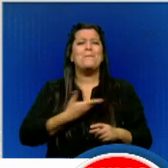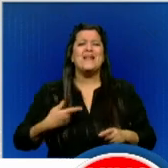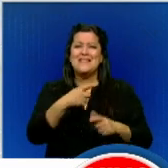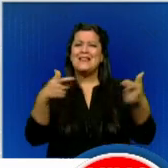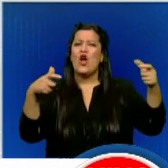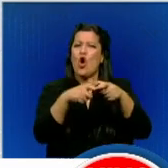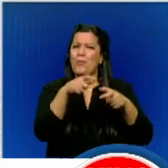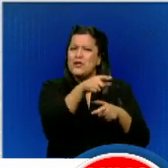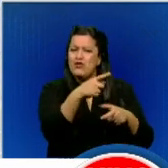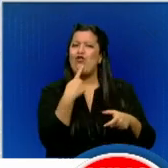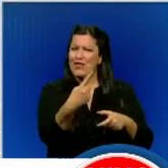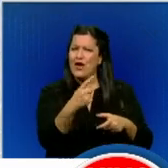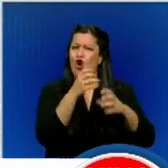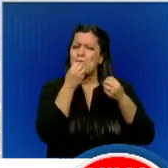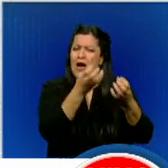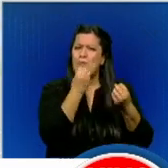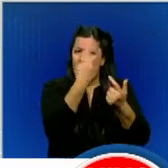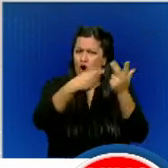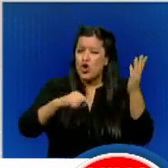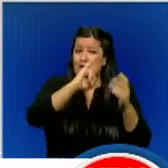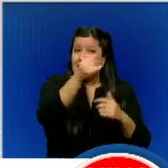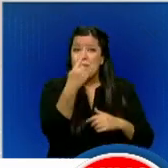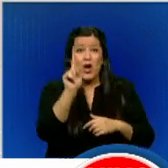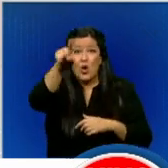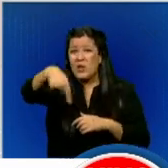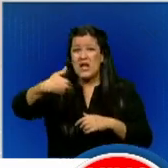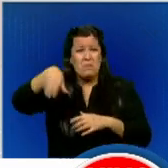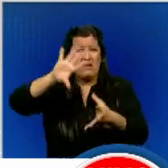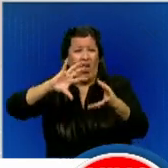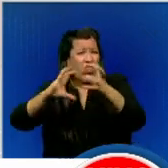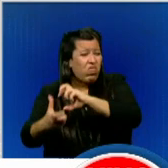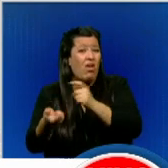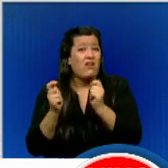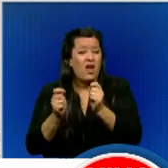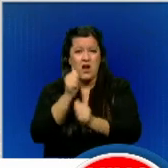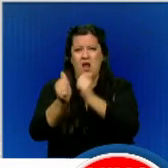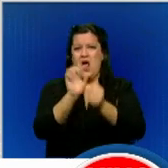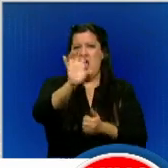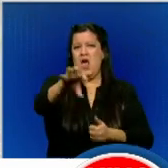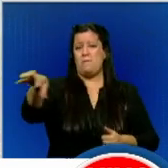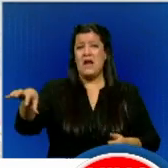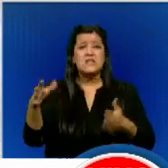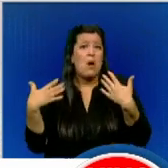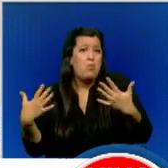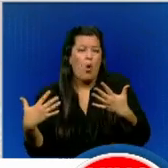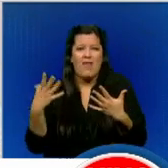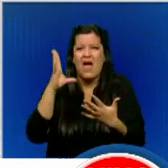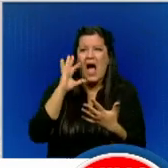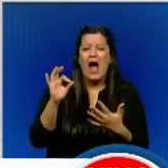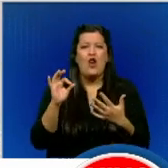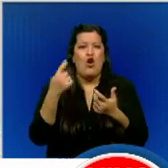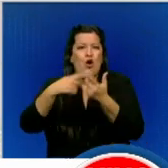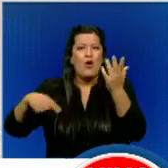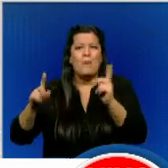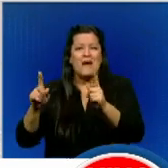comisión sin embargo afecta básicamente a las empresas que tienen capacidad para trasladar estos